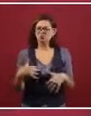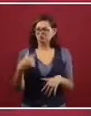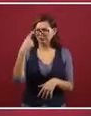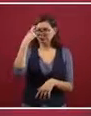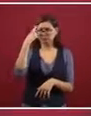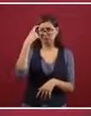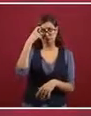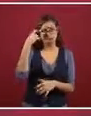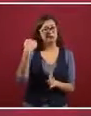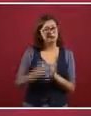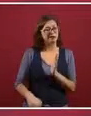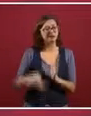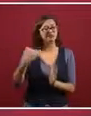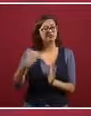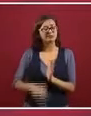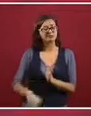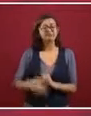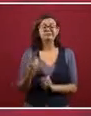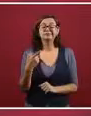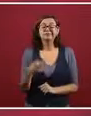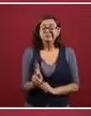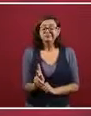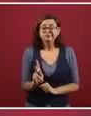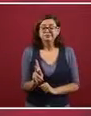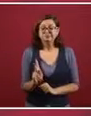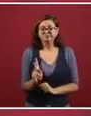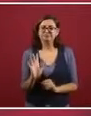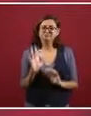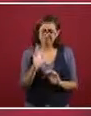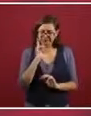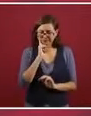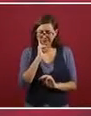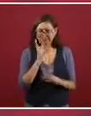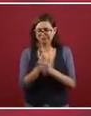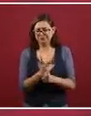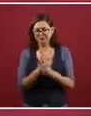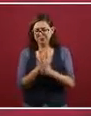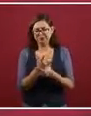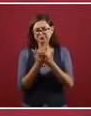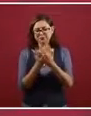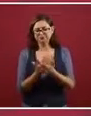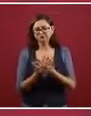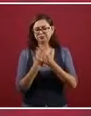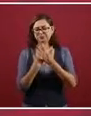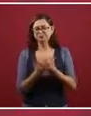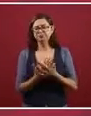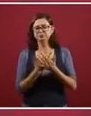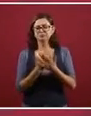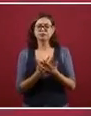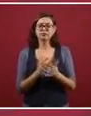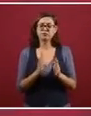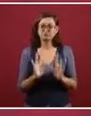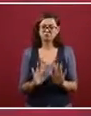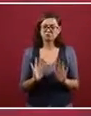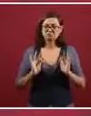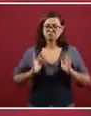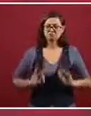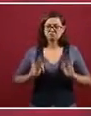irracional, pero esperemos, no nos